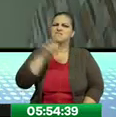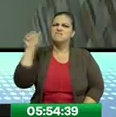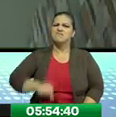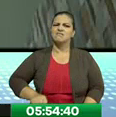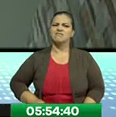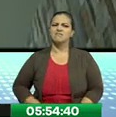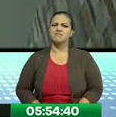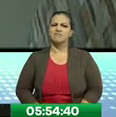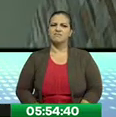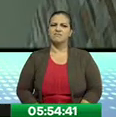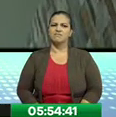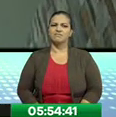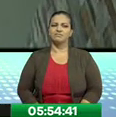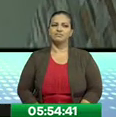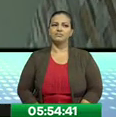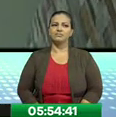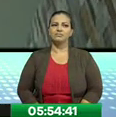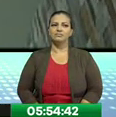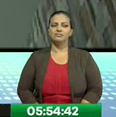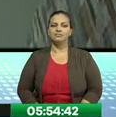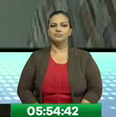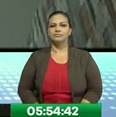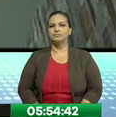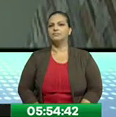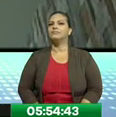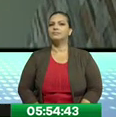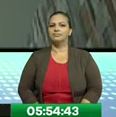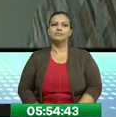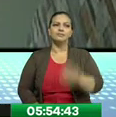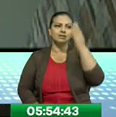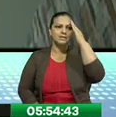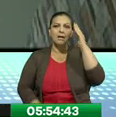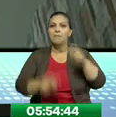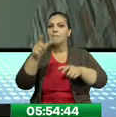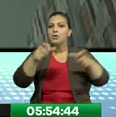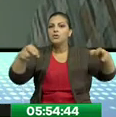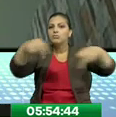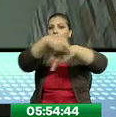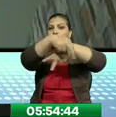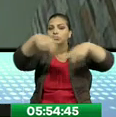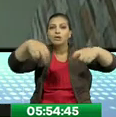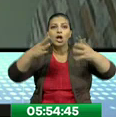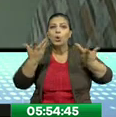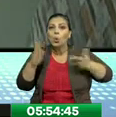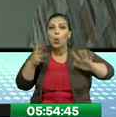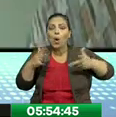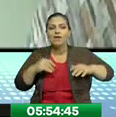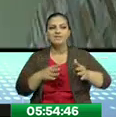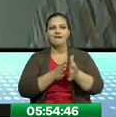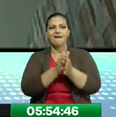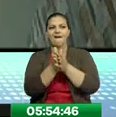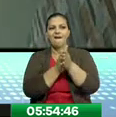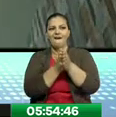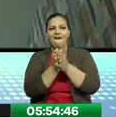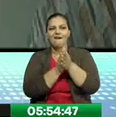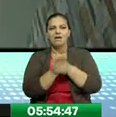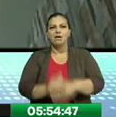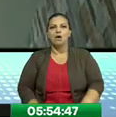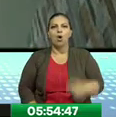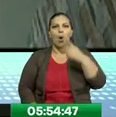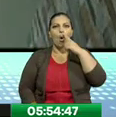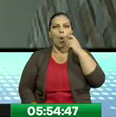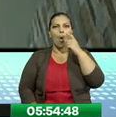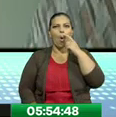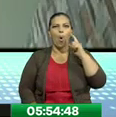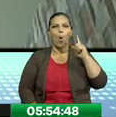está prácticamente en solitario ese sector para poder llevarse la moto. ¿Y saben lo que dice todavía? Dice, no, si me la mandaron a ver, dice que está a la